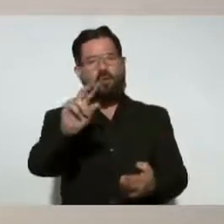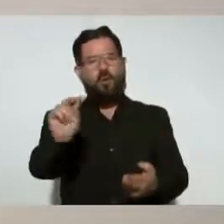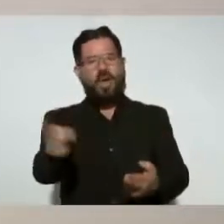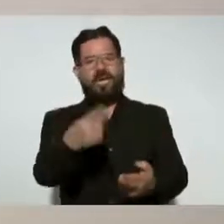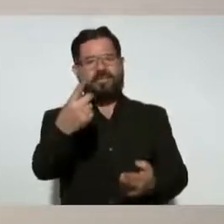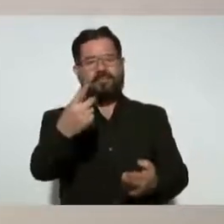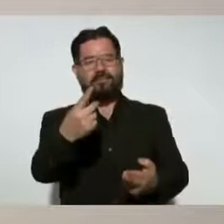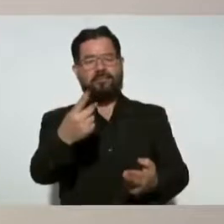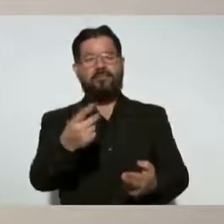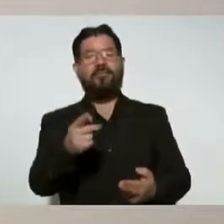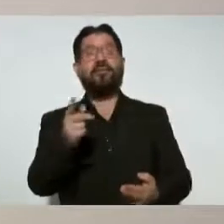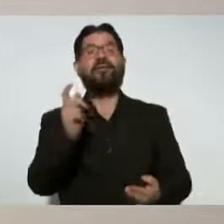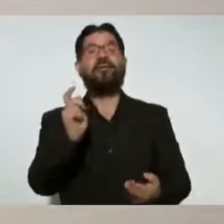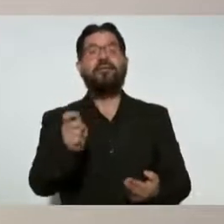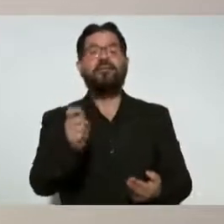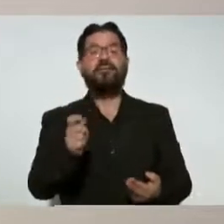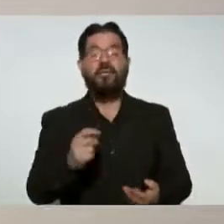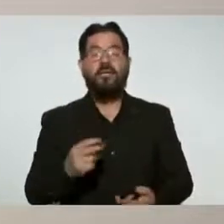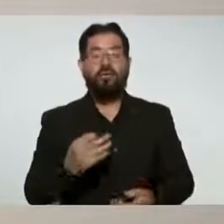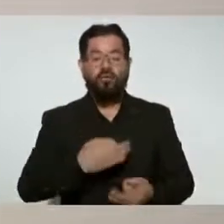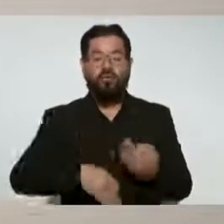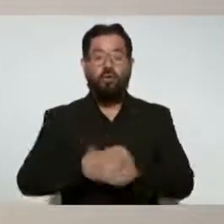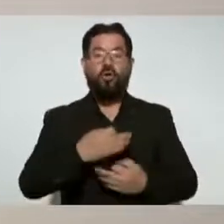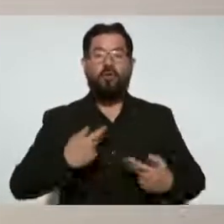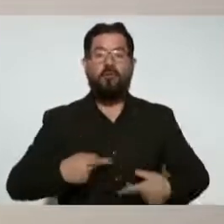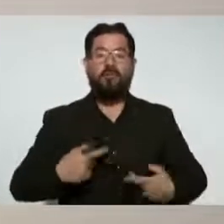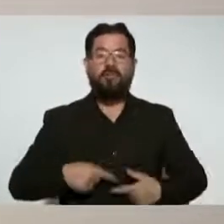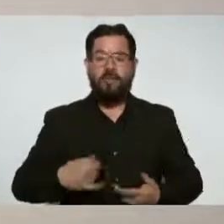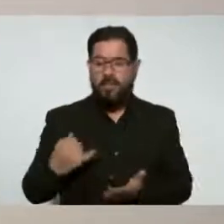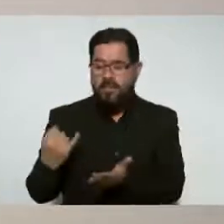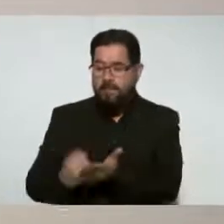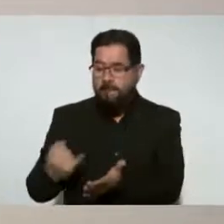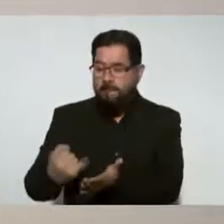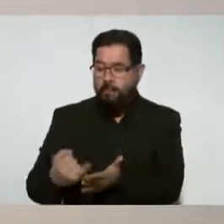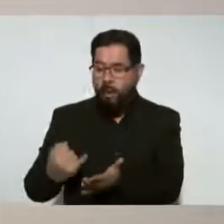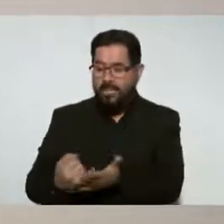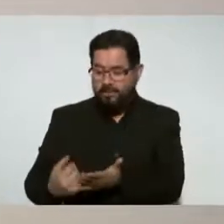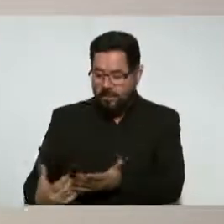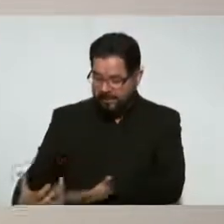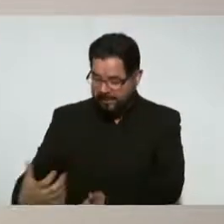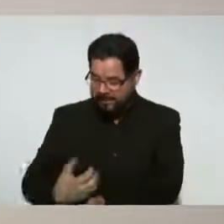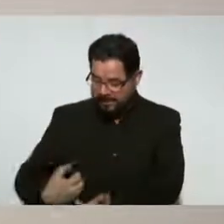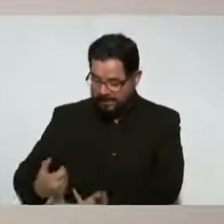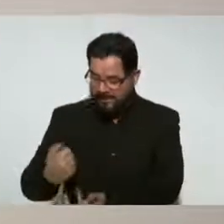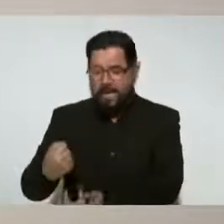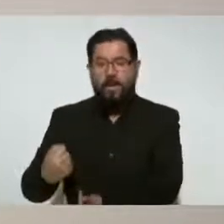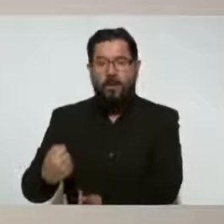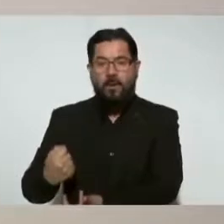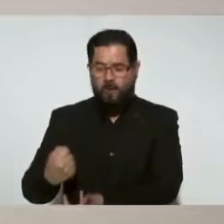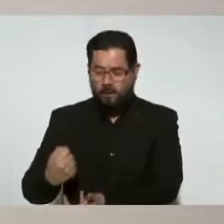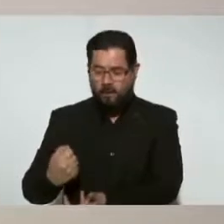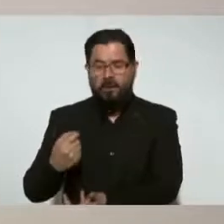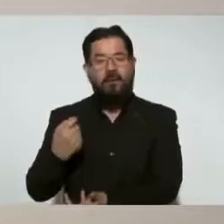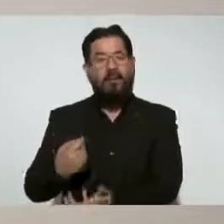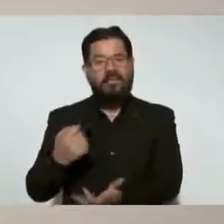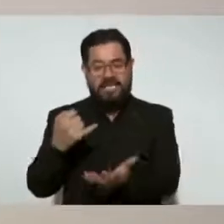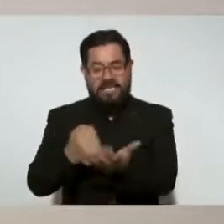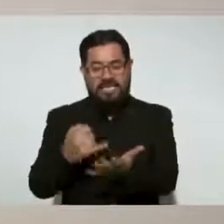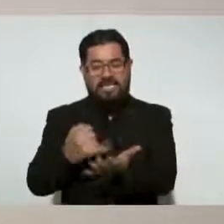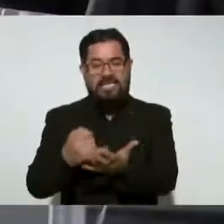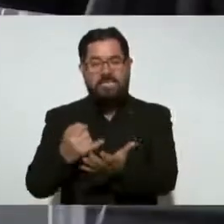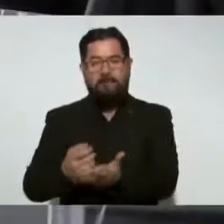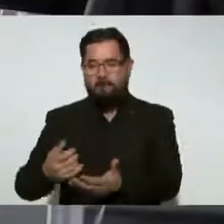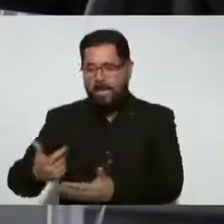Se debe de entender que somos ciudadanos y todos pagamos impuestos, y que de esos impuestos se integra el